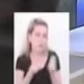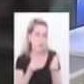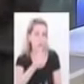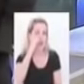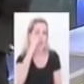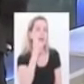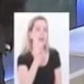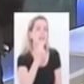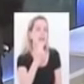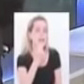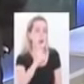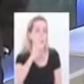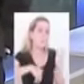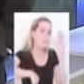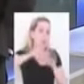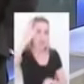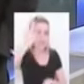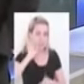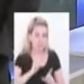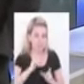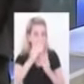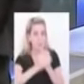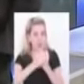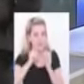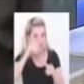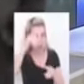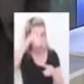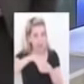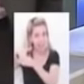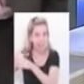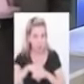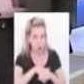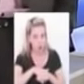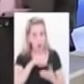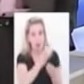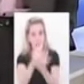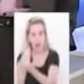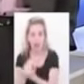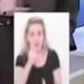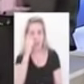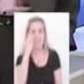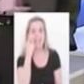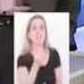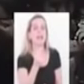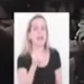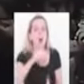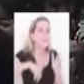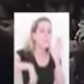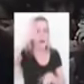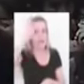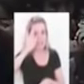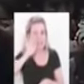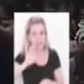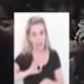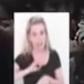alicia kirchner este organismo que obviamente es importante la acción social y el desarrollo social